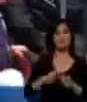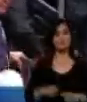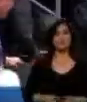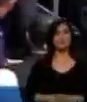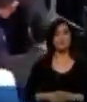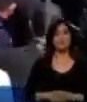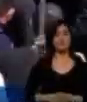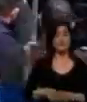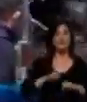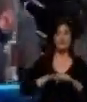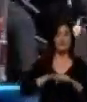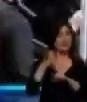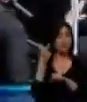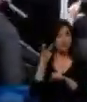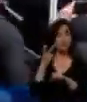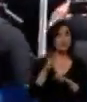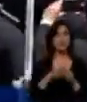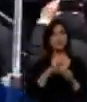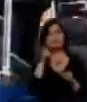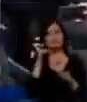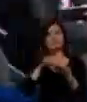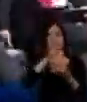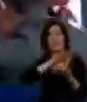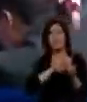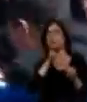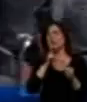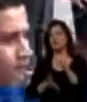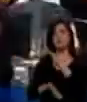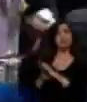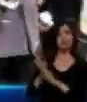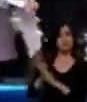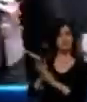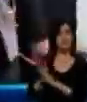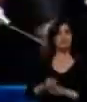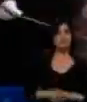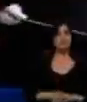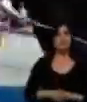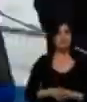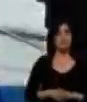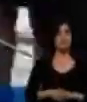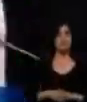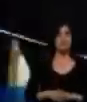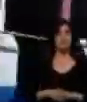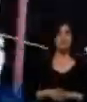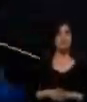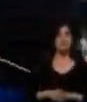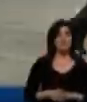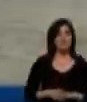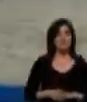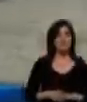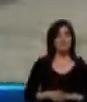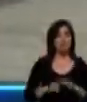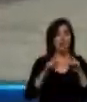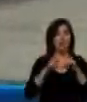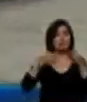Quito, pasado el mediodía de hoy, luego de abandonar el hemiciclo de la Asamblea Nacional, donde se desarrolló la ceremonia de cambio de mando. Por el momento no